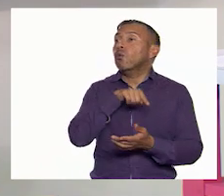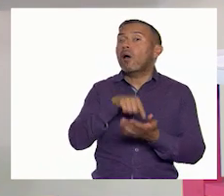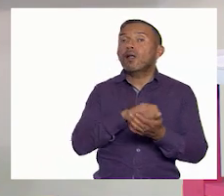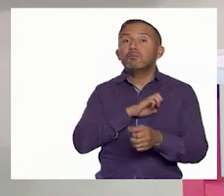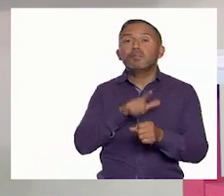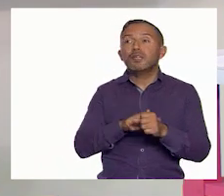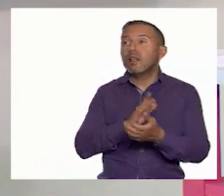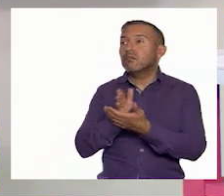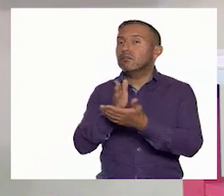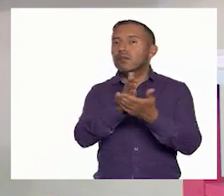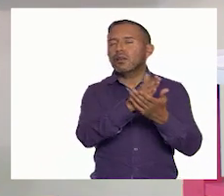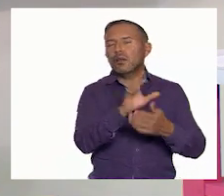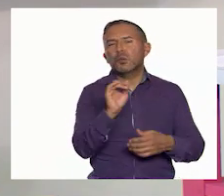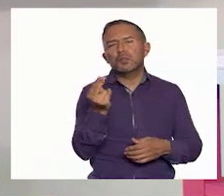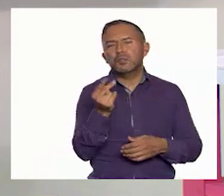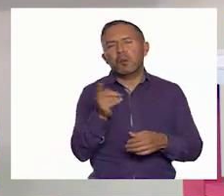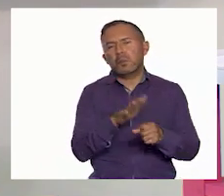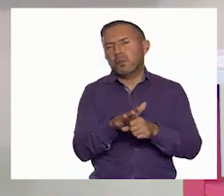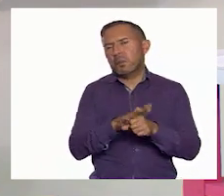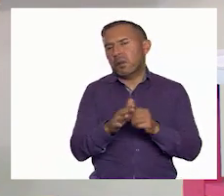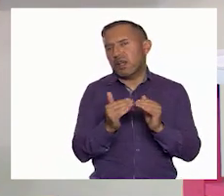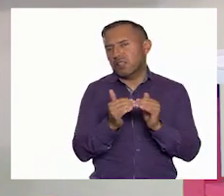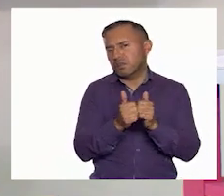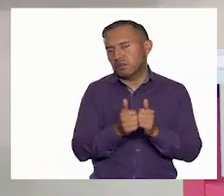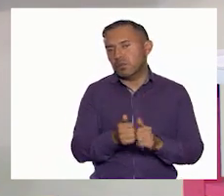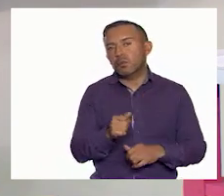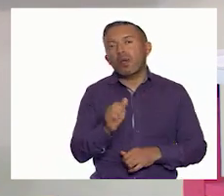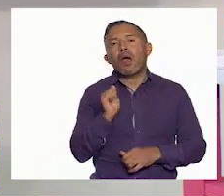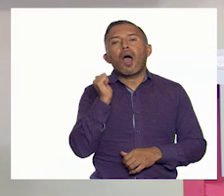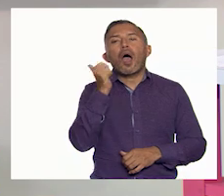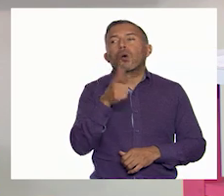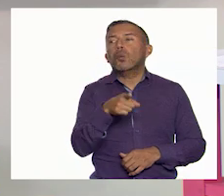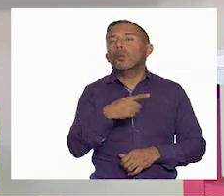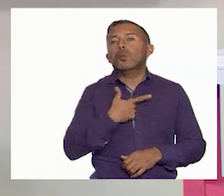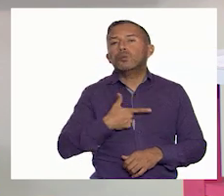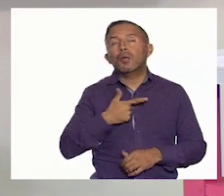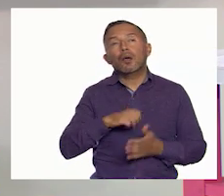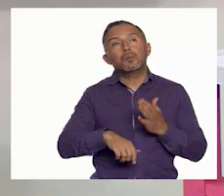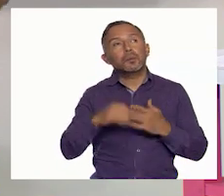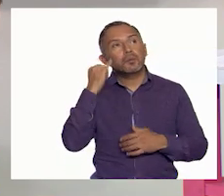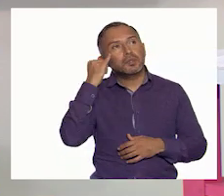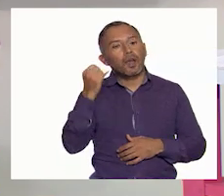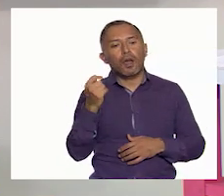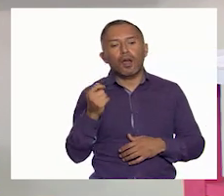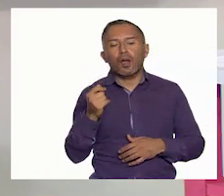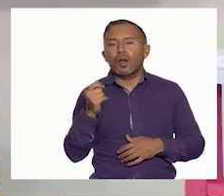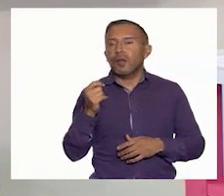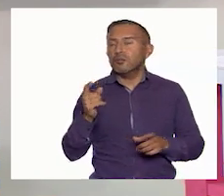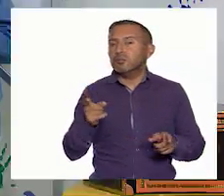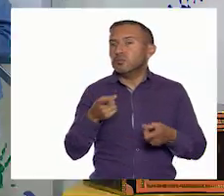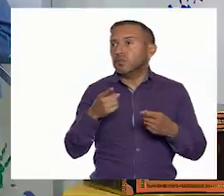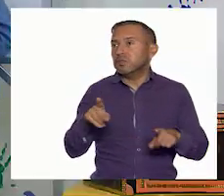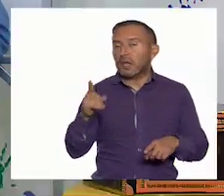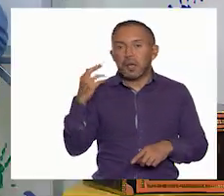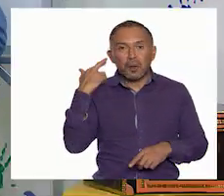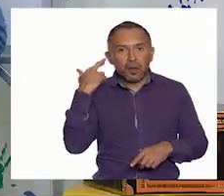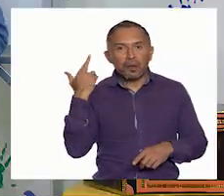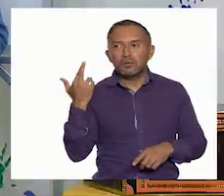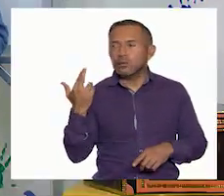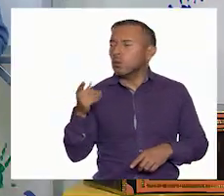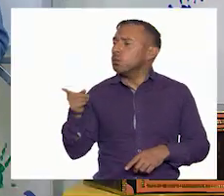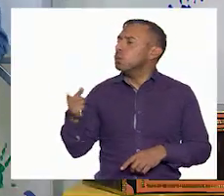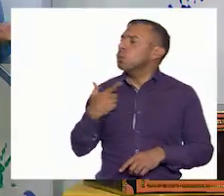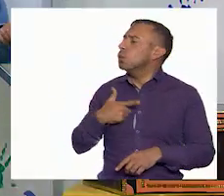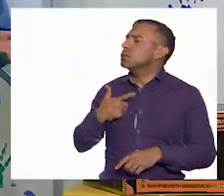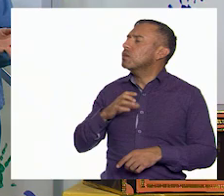ser en tu casa. Haz algo que a ti te guste. Puede ser escuchar música. Claro. Pili, por ejemplo, ¿a ti alguna actividad recreativa que te guste